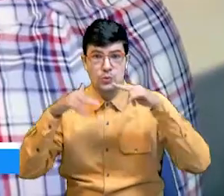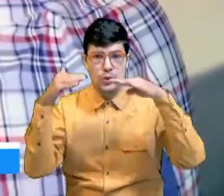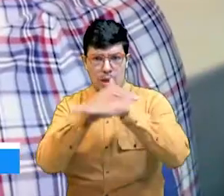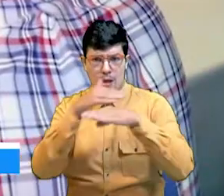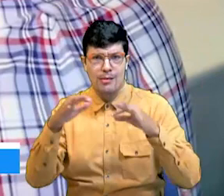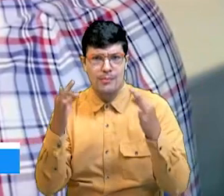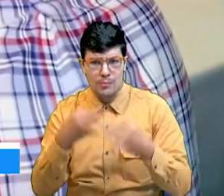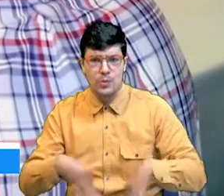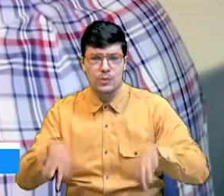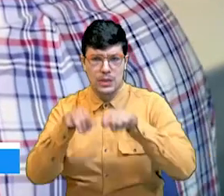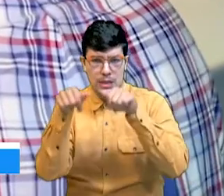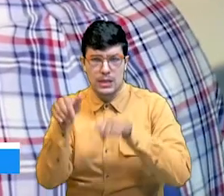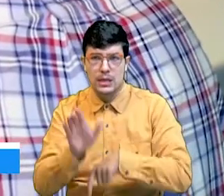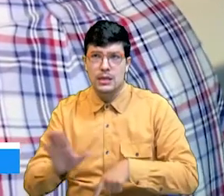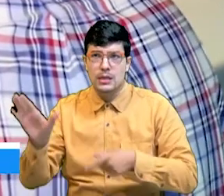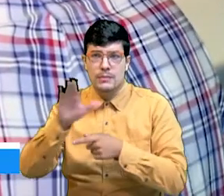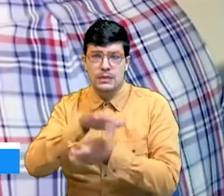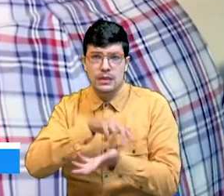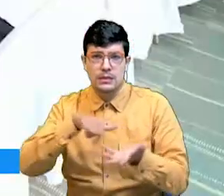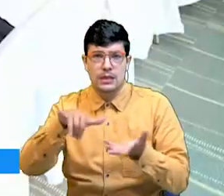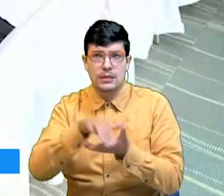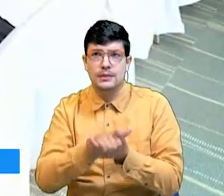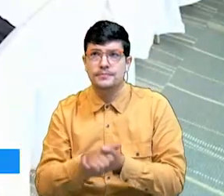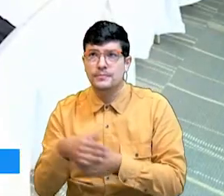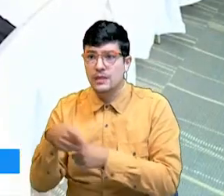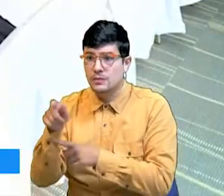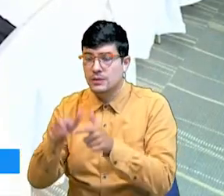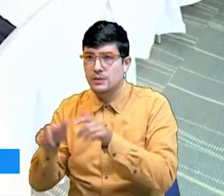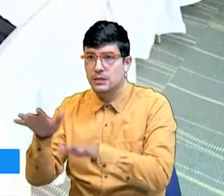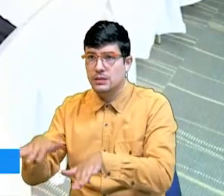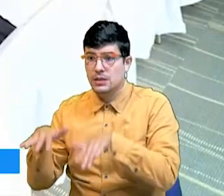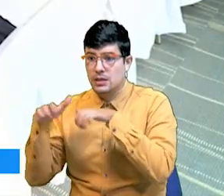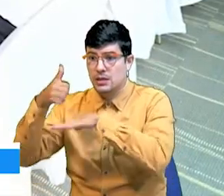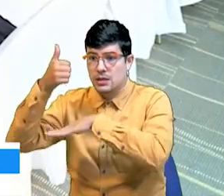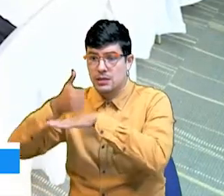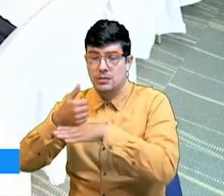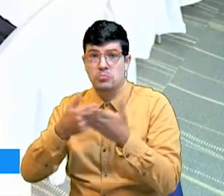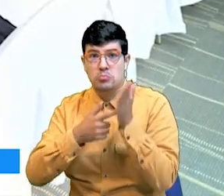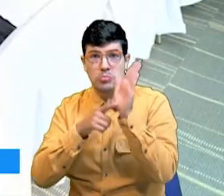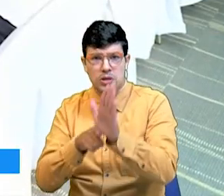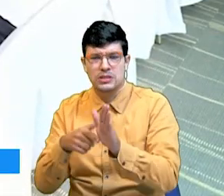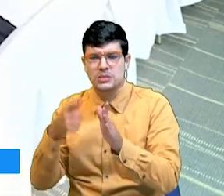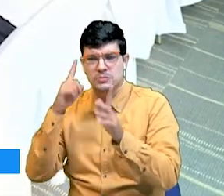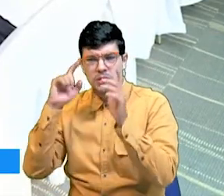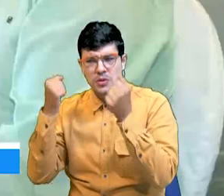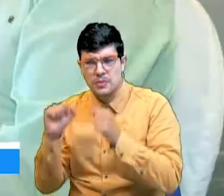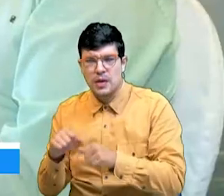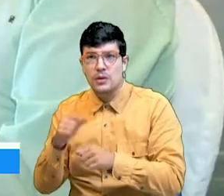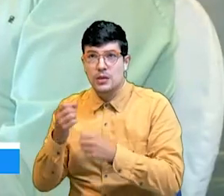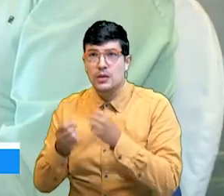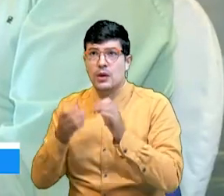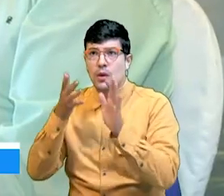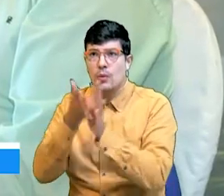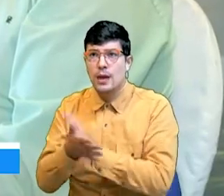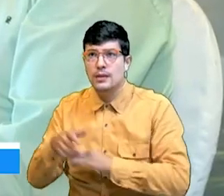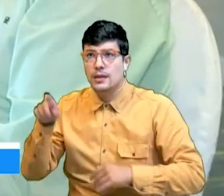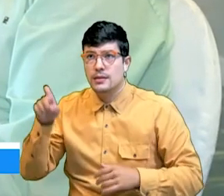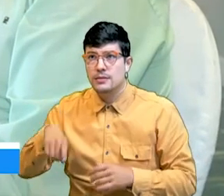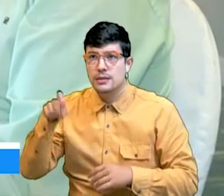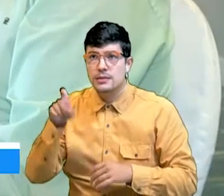nuestro departamento de santander los diputados electos mostraron sus preocupaciones y manifestaron la necesidad